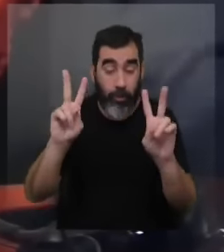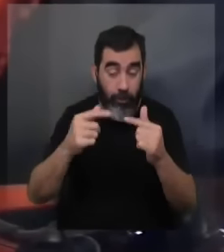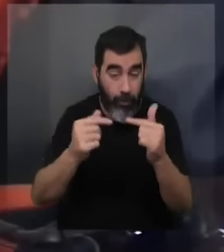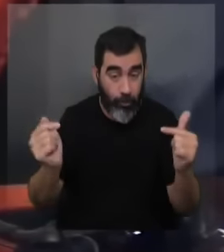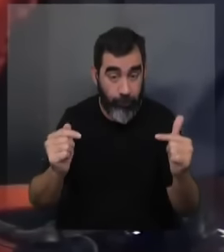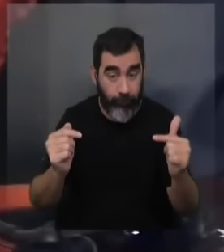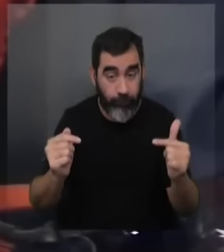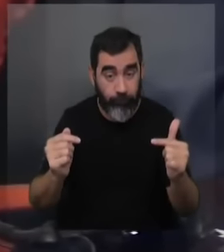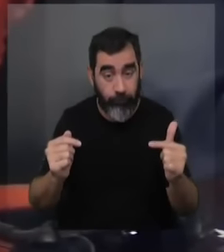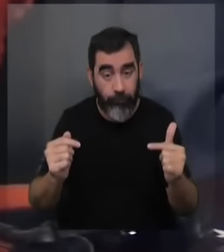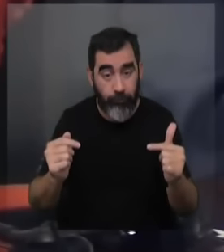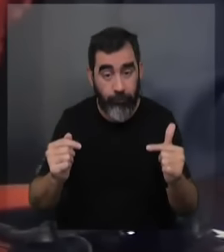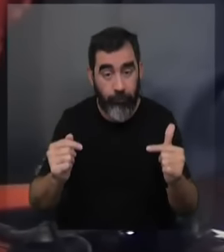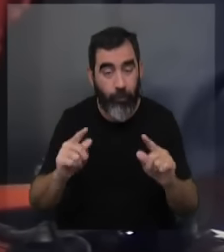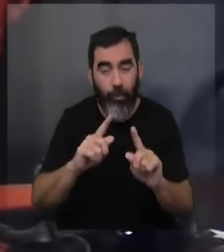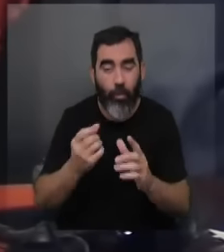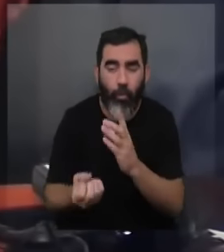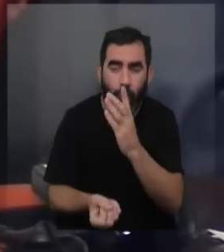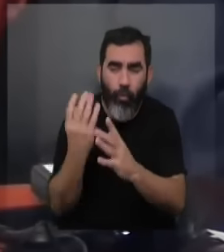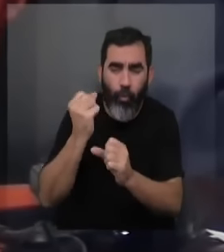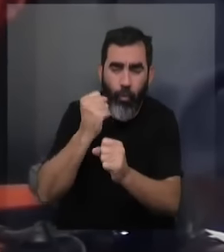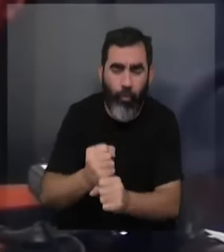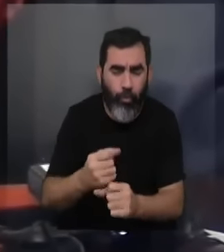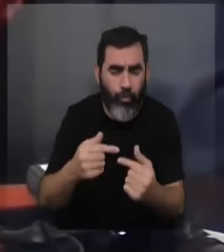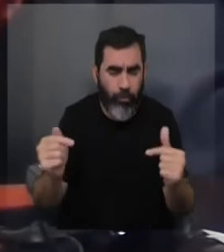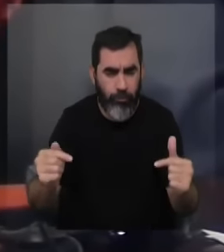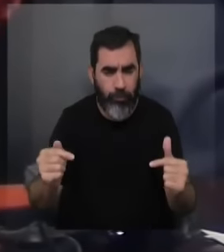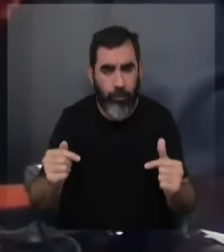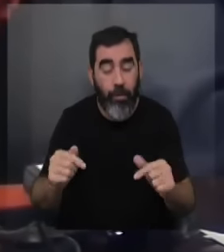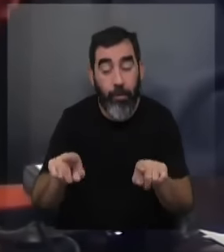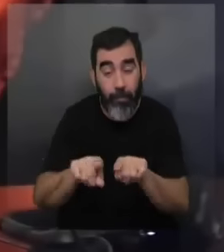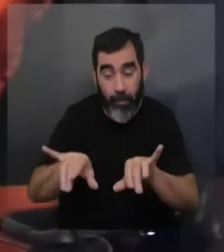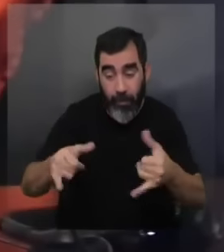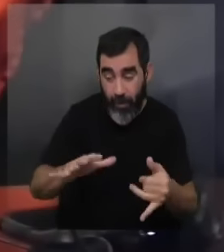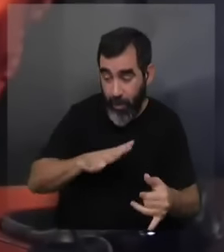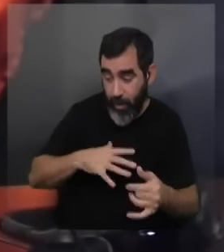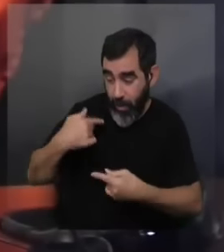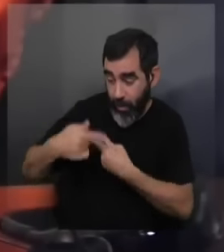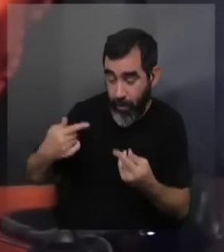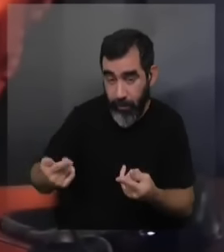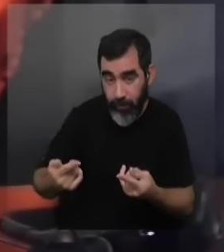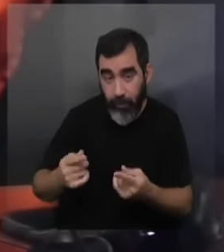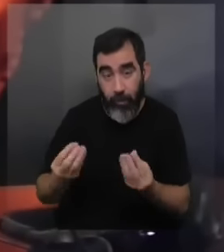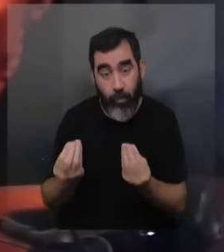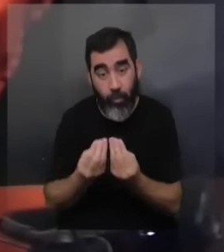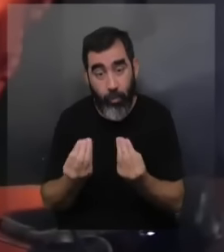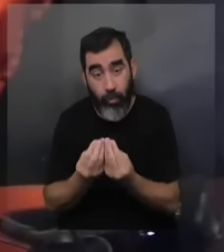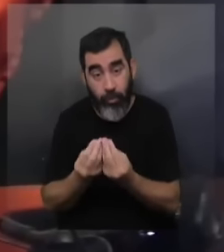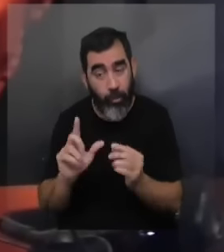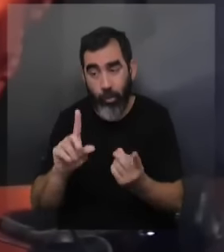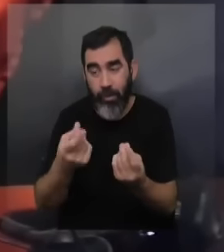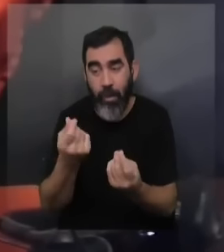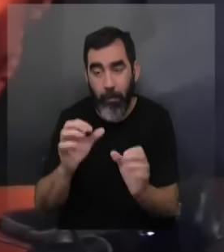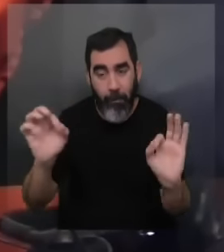no fundar nuevas cosas utilizar las que existen que muchas de las cuales ni siquiera precisan